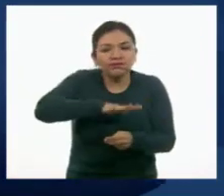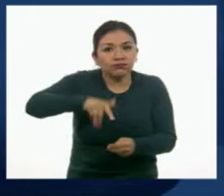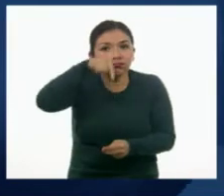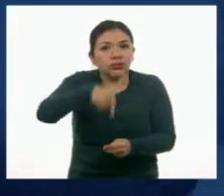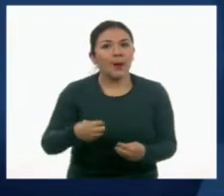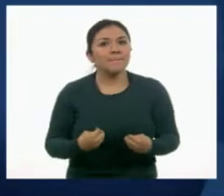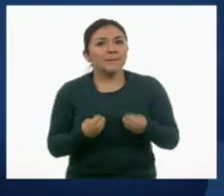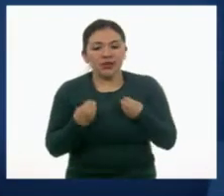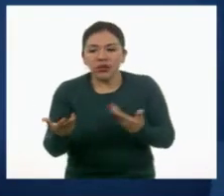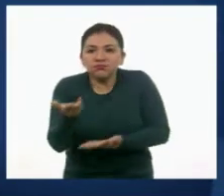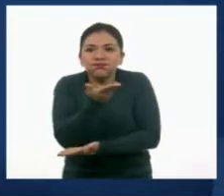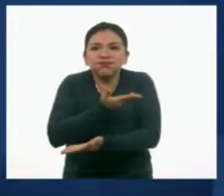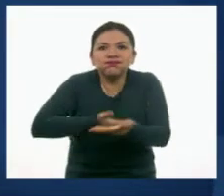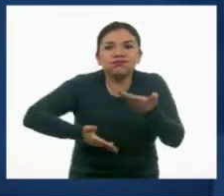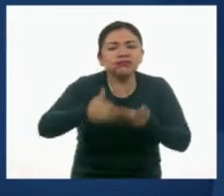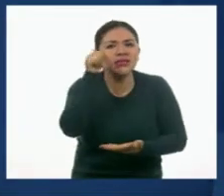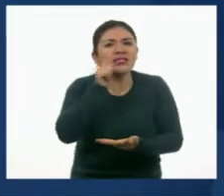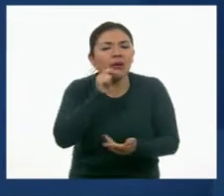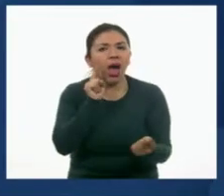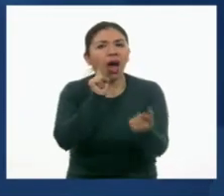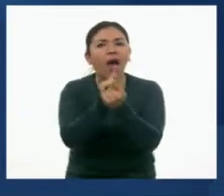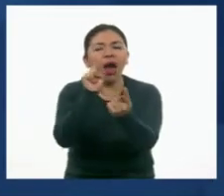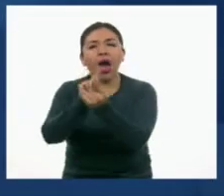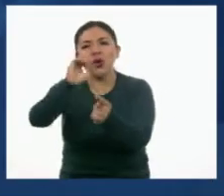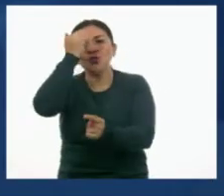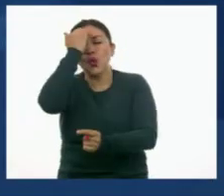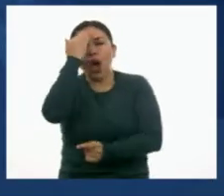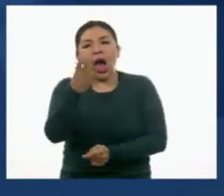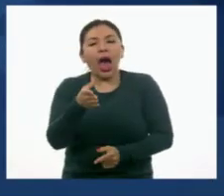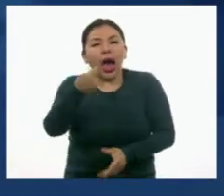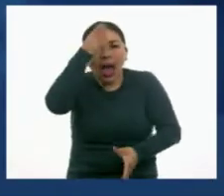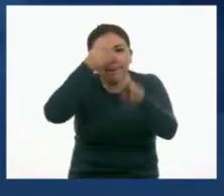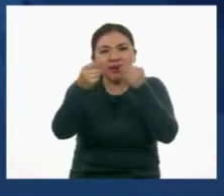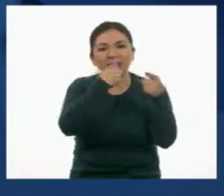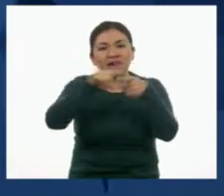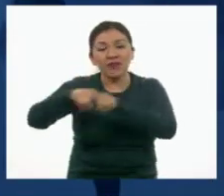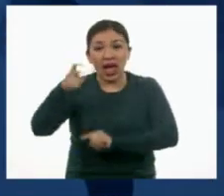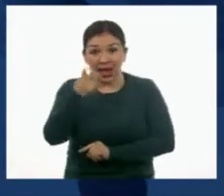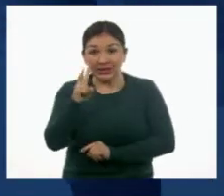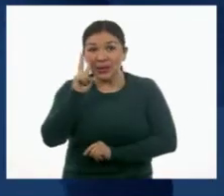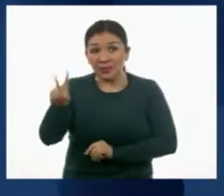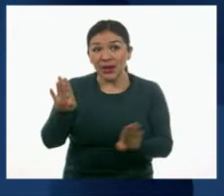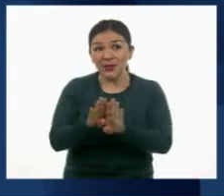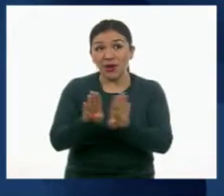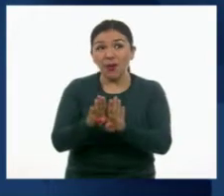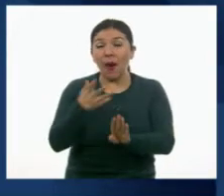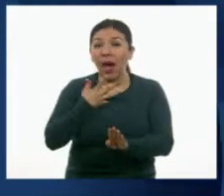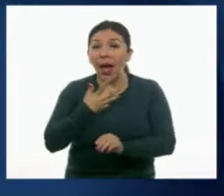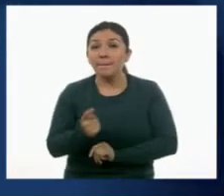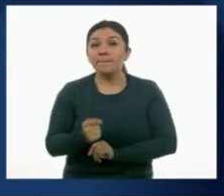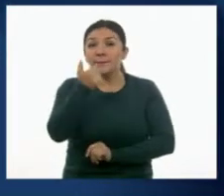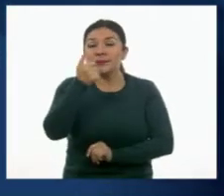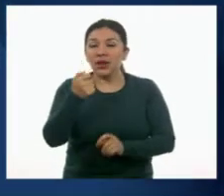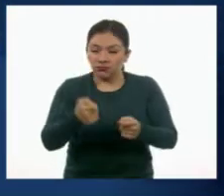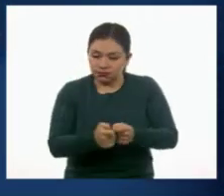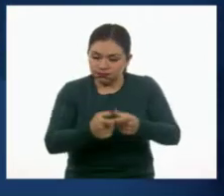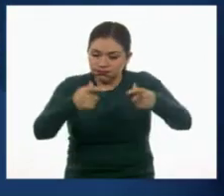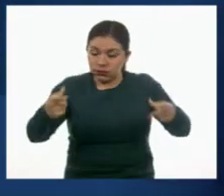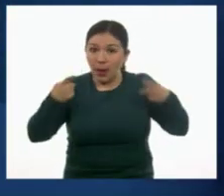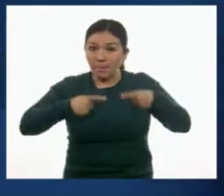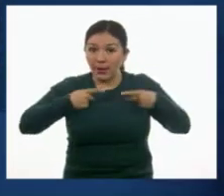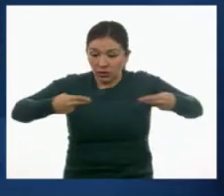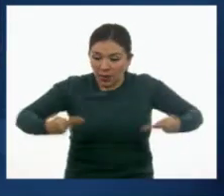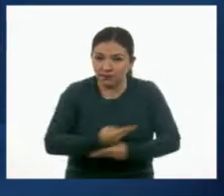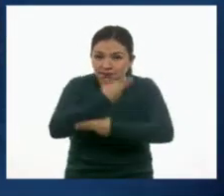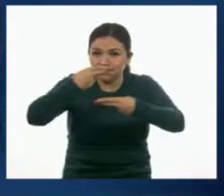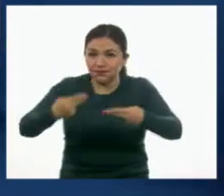porque aprendemos unos de otros. Entonces ahí vemos precisamente cómo este movimiento que se da, este crecimiento de la población a